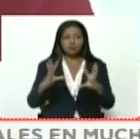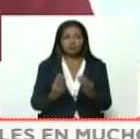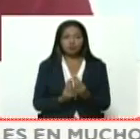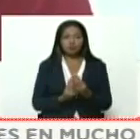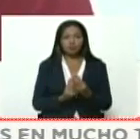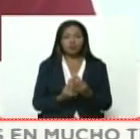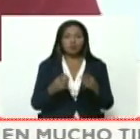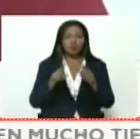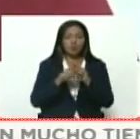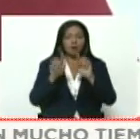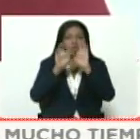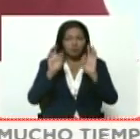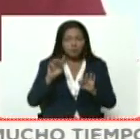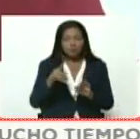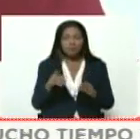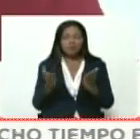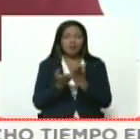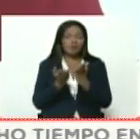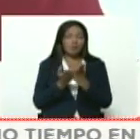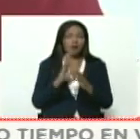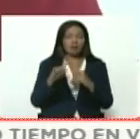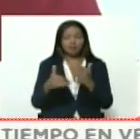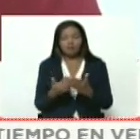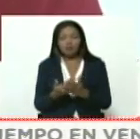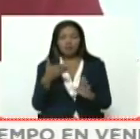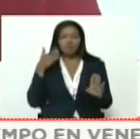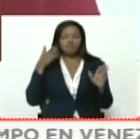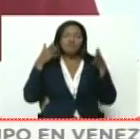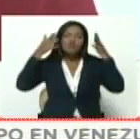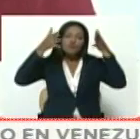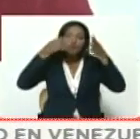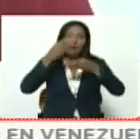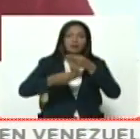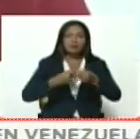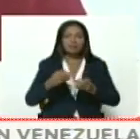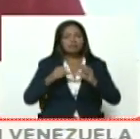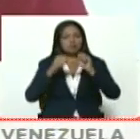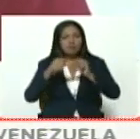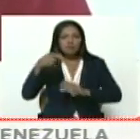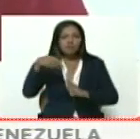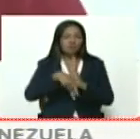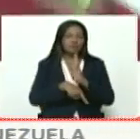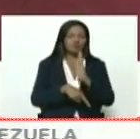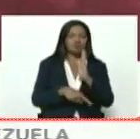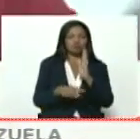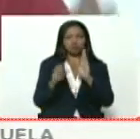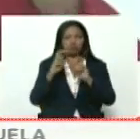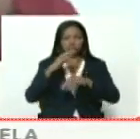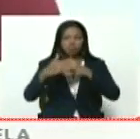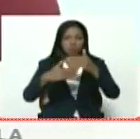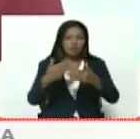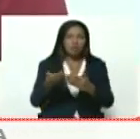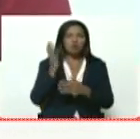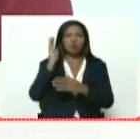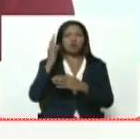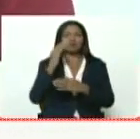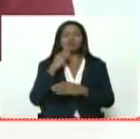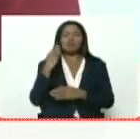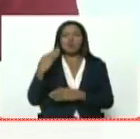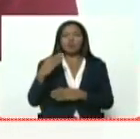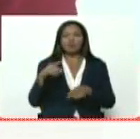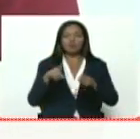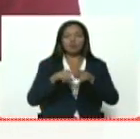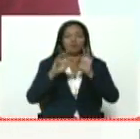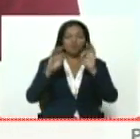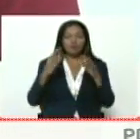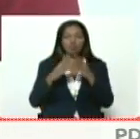estamos arrancando la escuela que usted nos orientó a hacer y seguir profundizando a través de este Congreso de la Juventud, a través